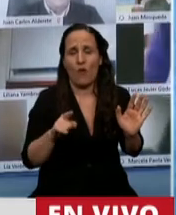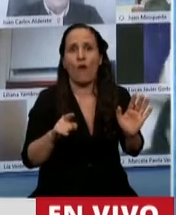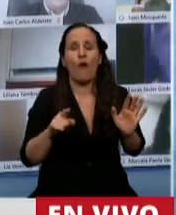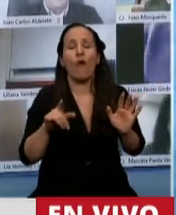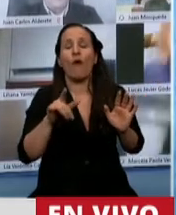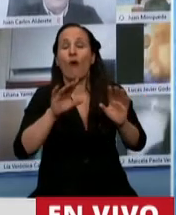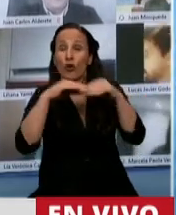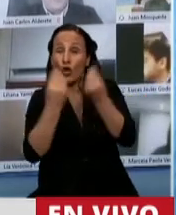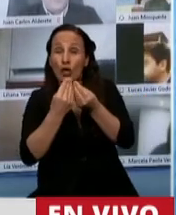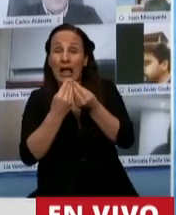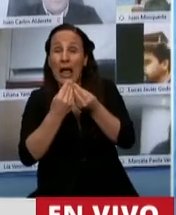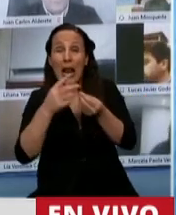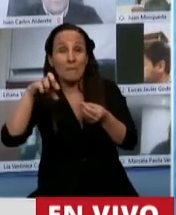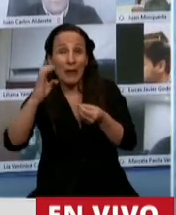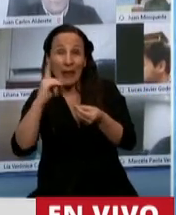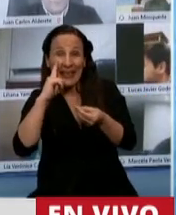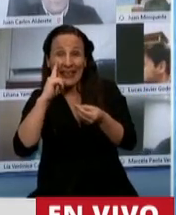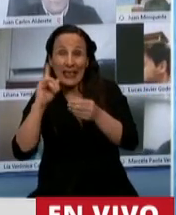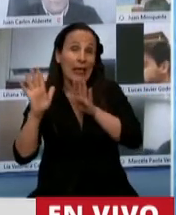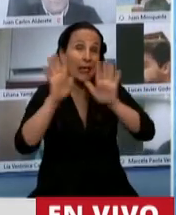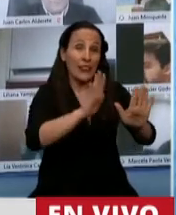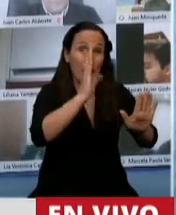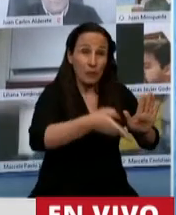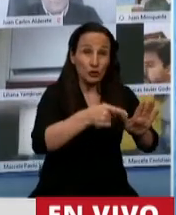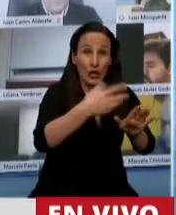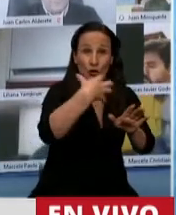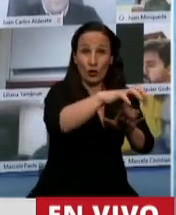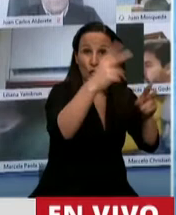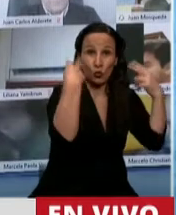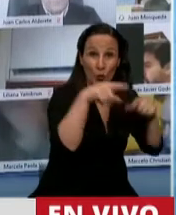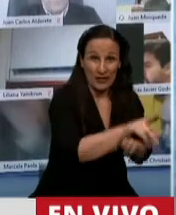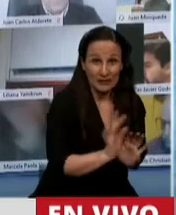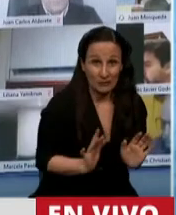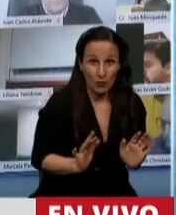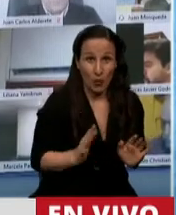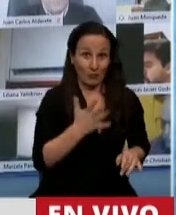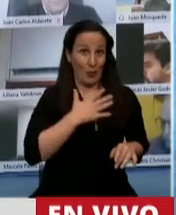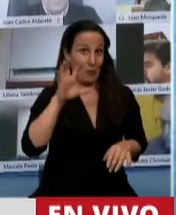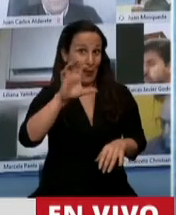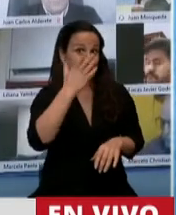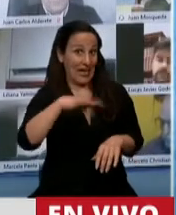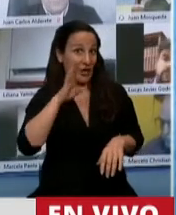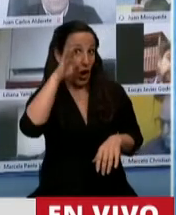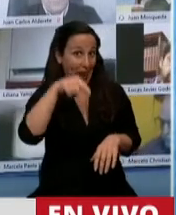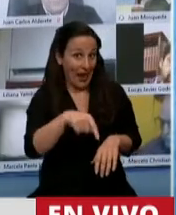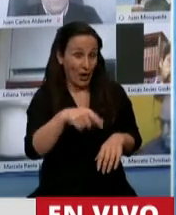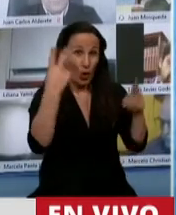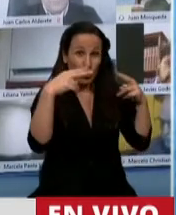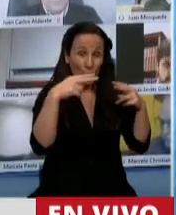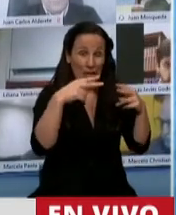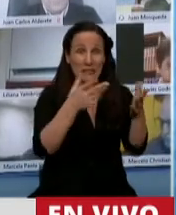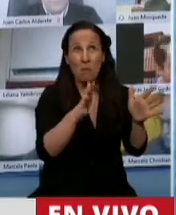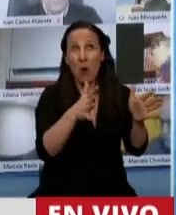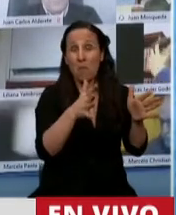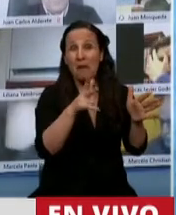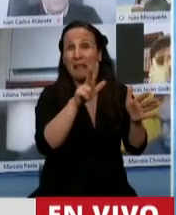del total del Producto Bruto Interno de la Argentina. En mi provincia, en Río Negro, por ejemplo, el turismo aporta casi